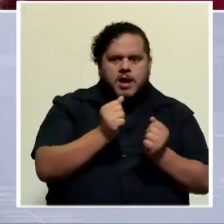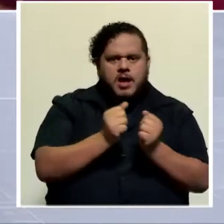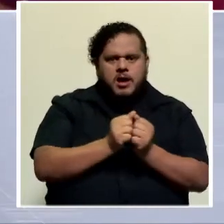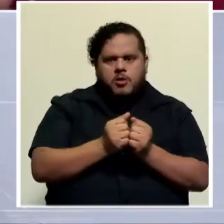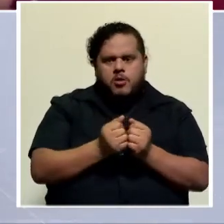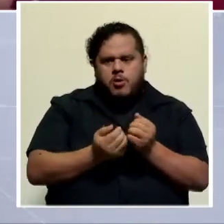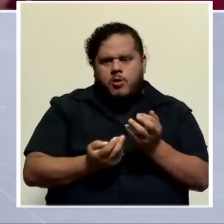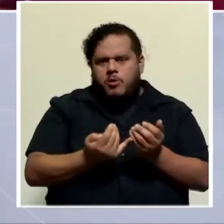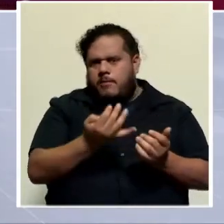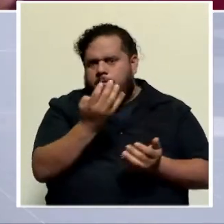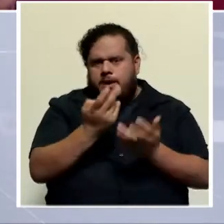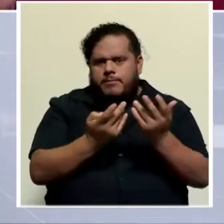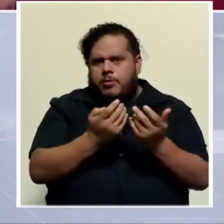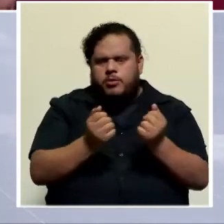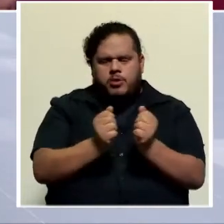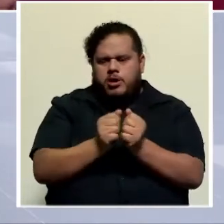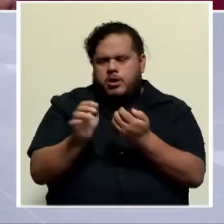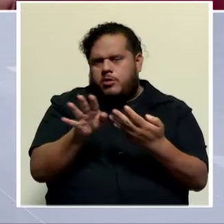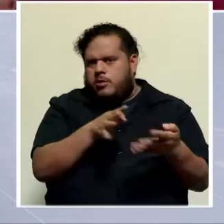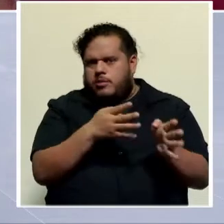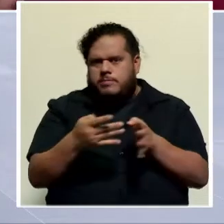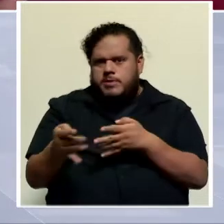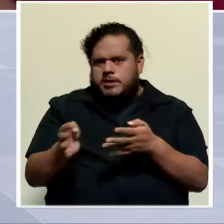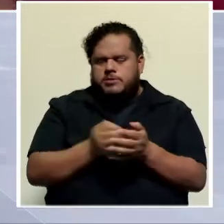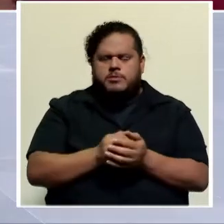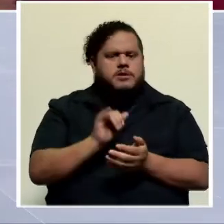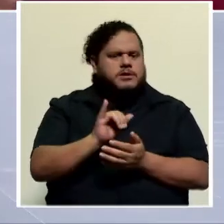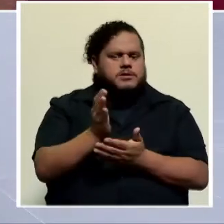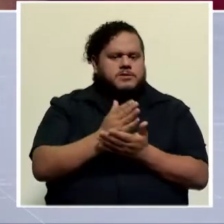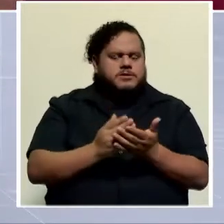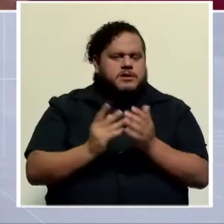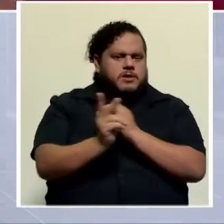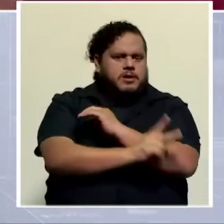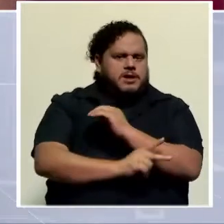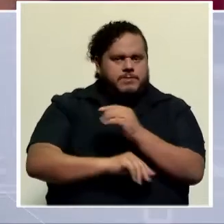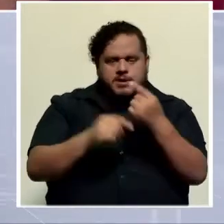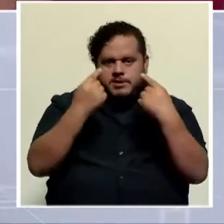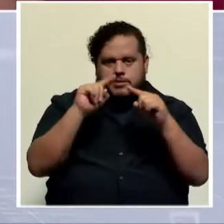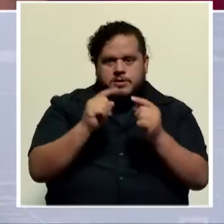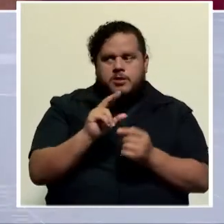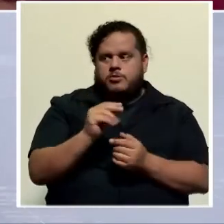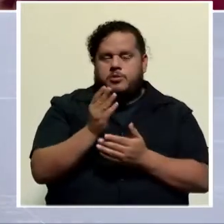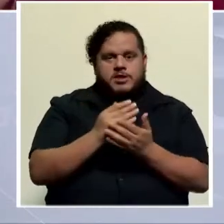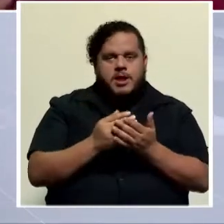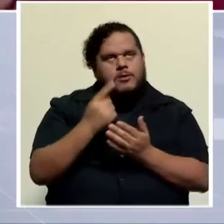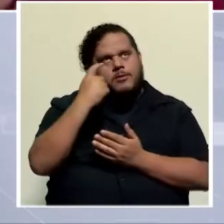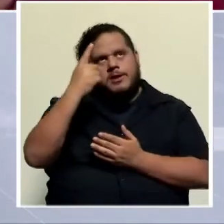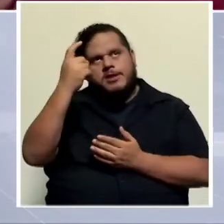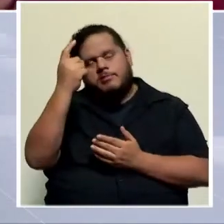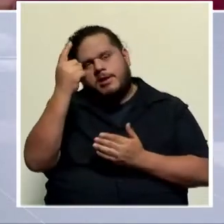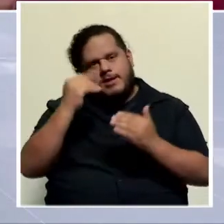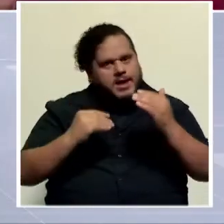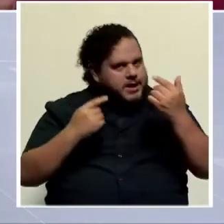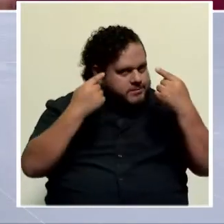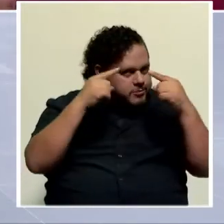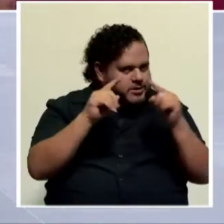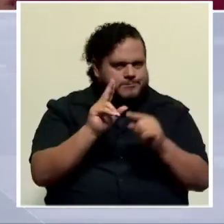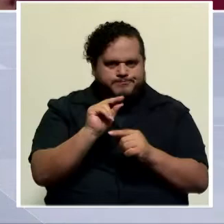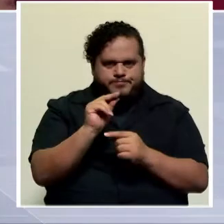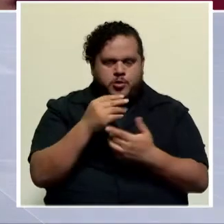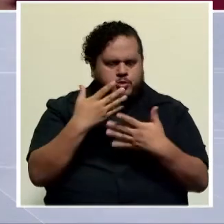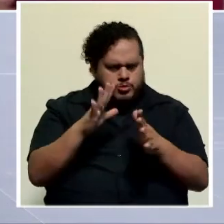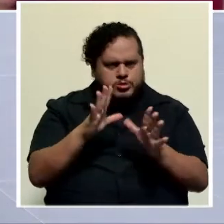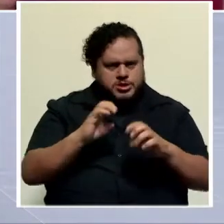vapor, con viento, y eso es algo que el país ha logrado, no es algo que sueña con alcanzar. El